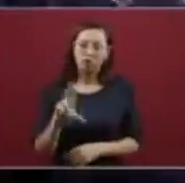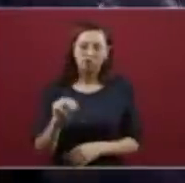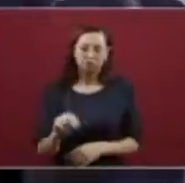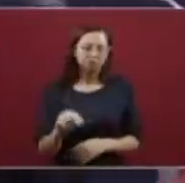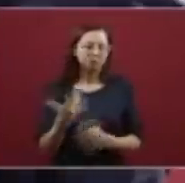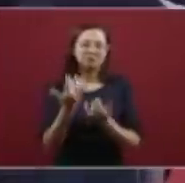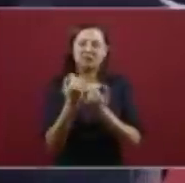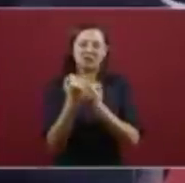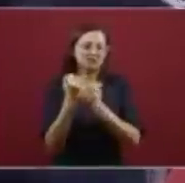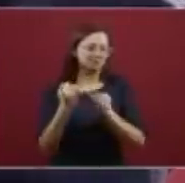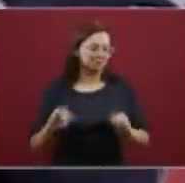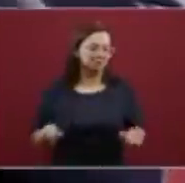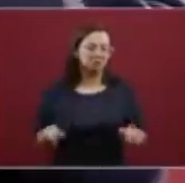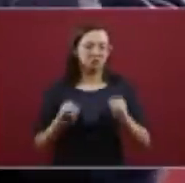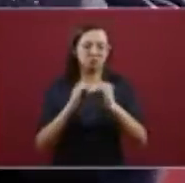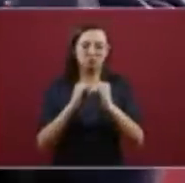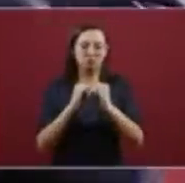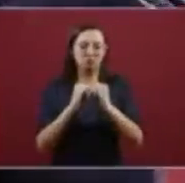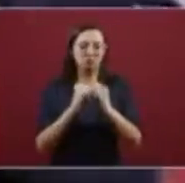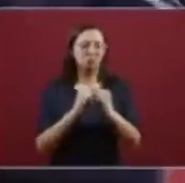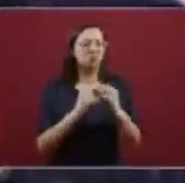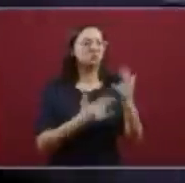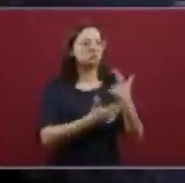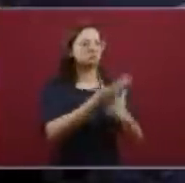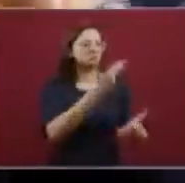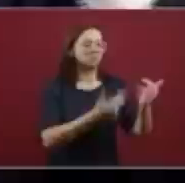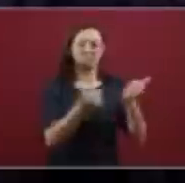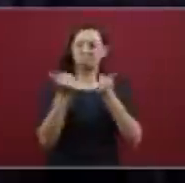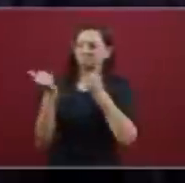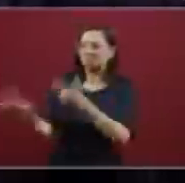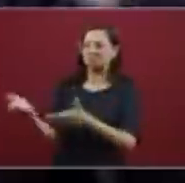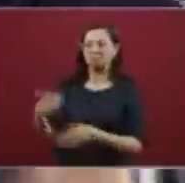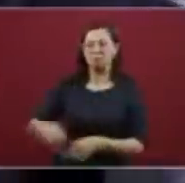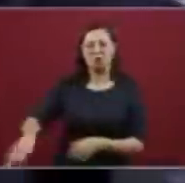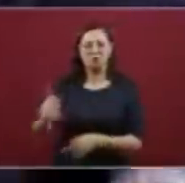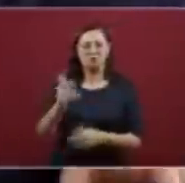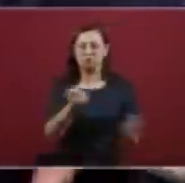Instituto para Devolver al Pueblo